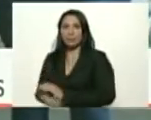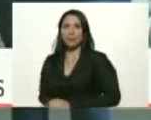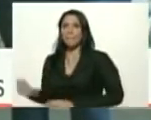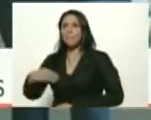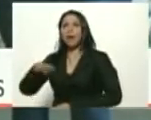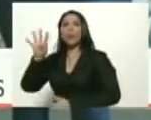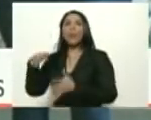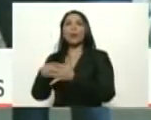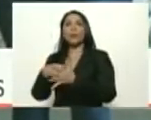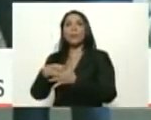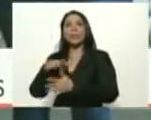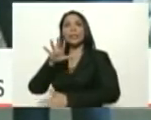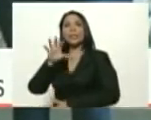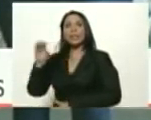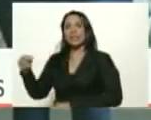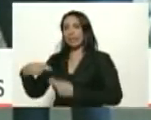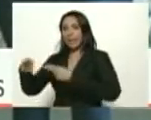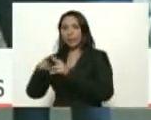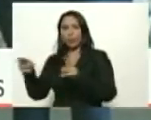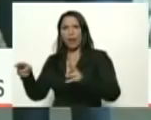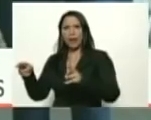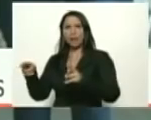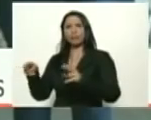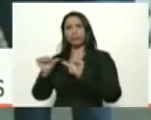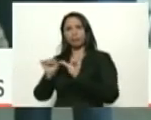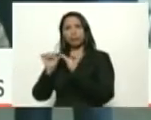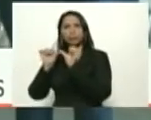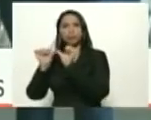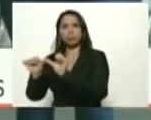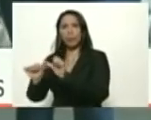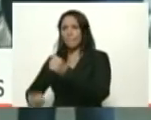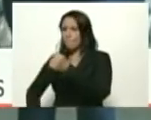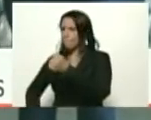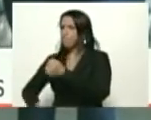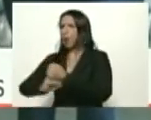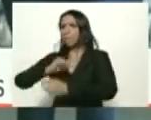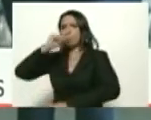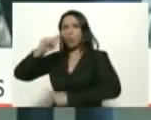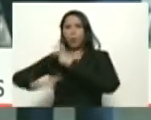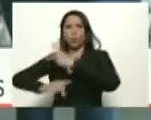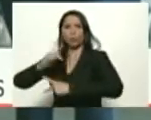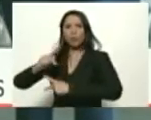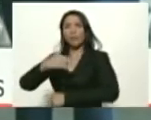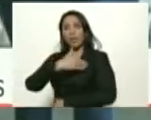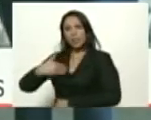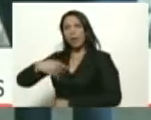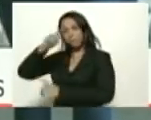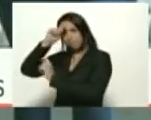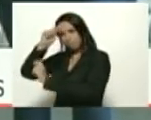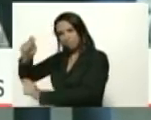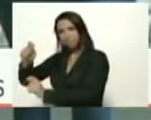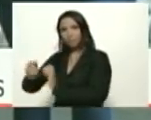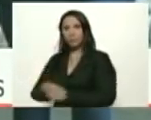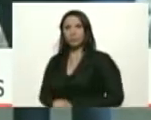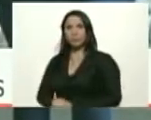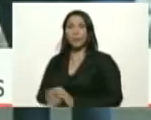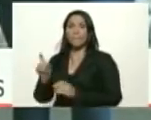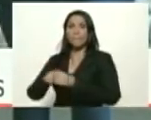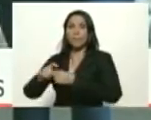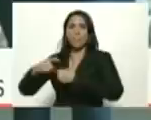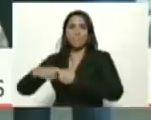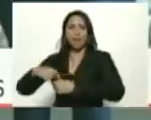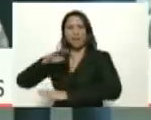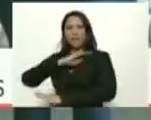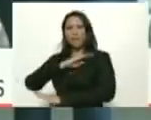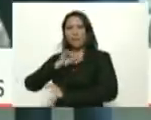de 4.500 hectáreas para mantener el impulso productivo. Quiero reconocer la incorporación de la